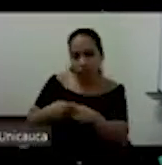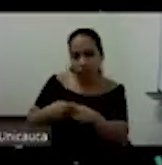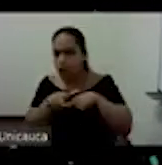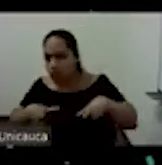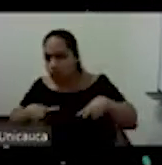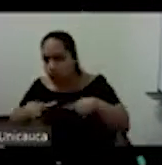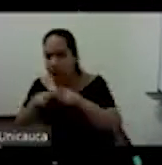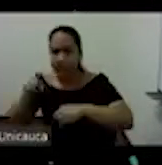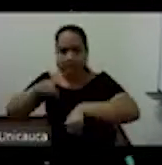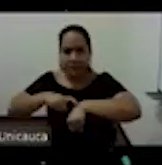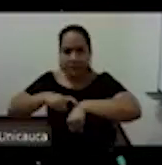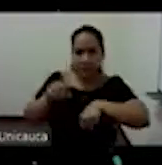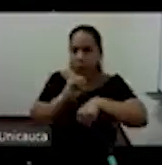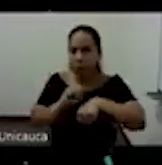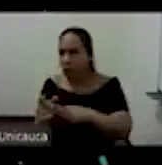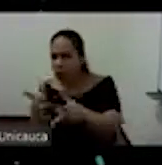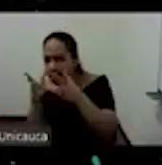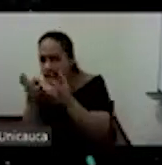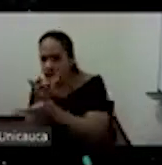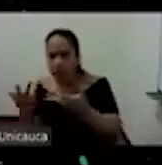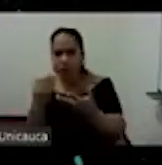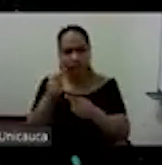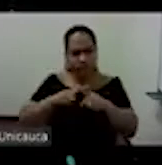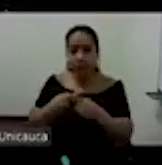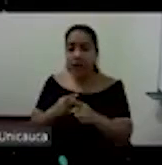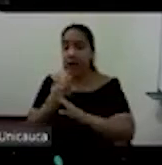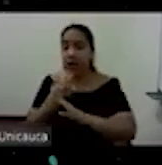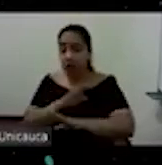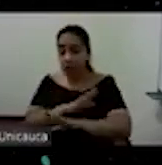o con esos hechos que no solo